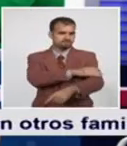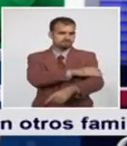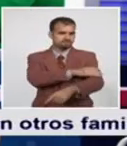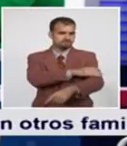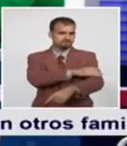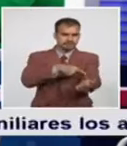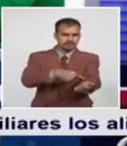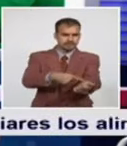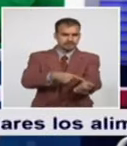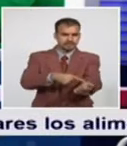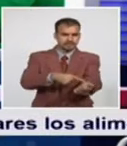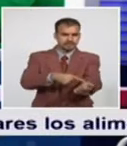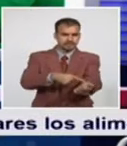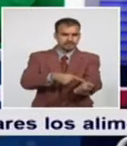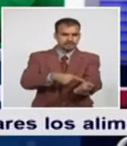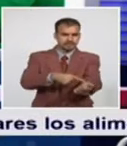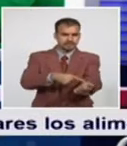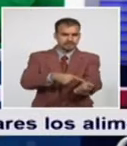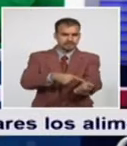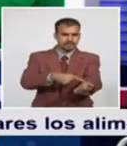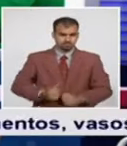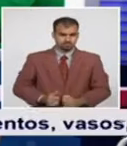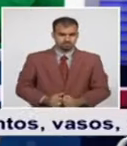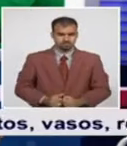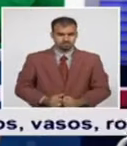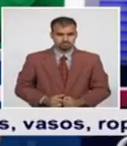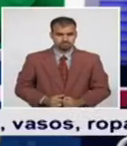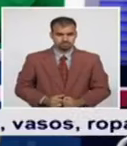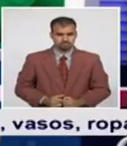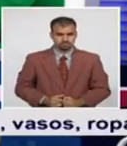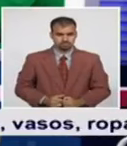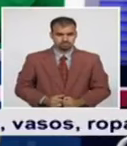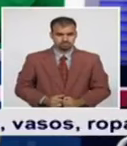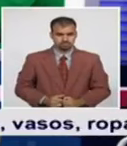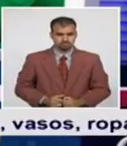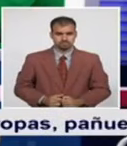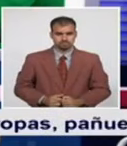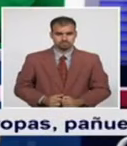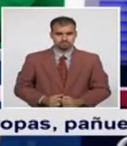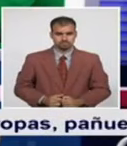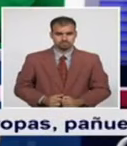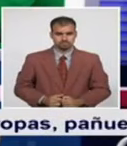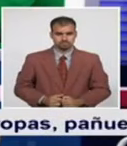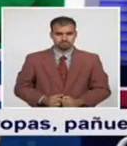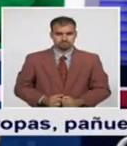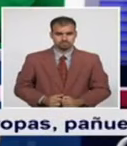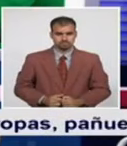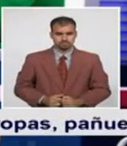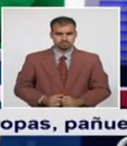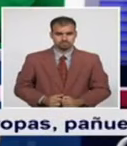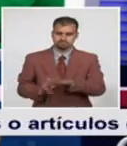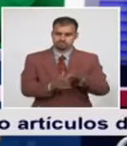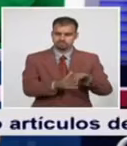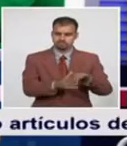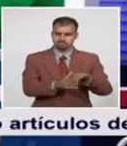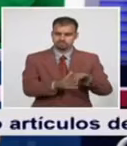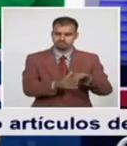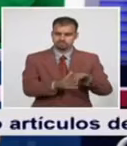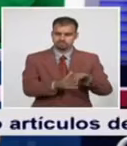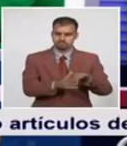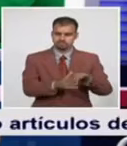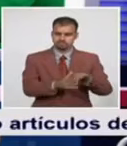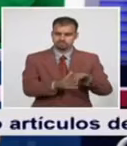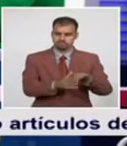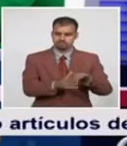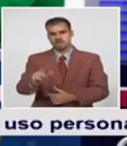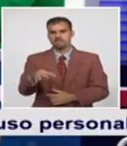mellitus, cardiopatía isquémica y una hipertrofia prostática. Fallece en la provincia de Mayabeque, en el